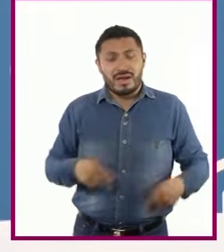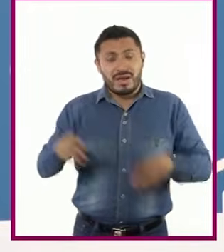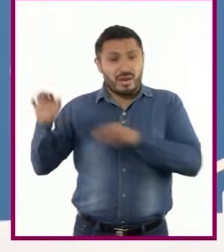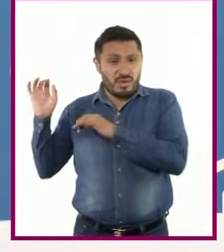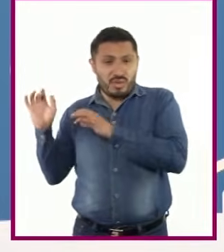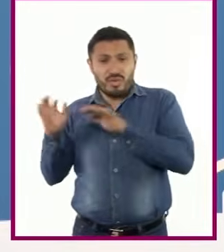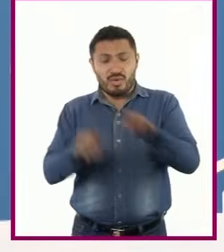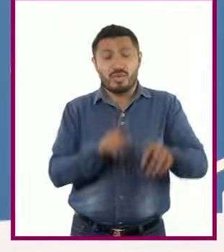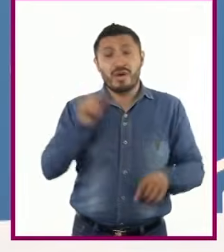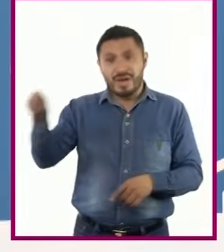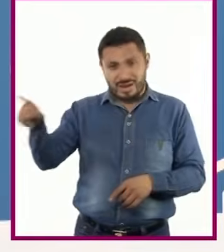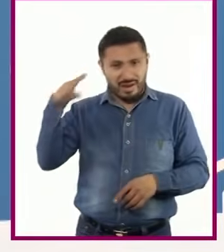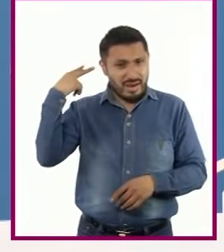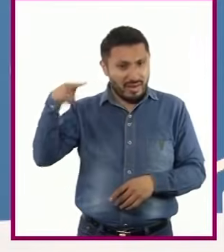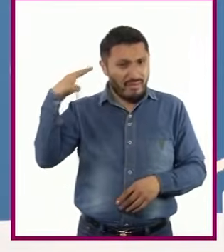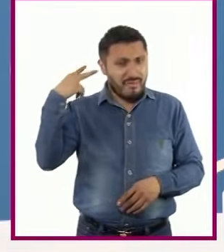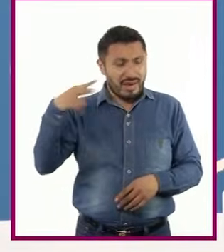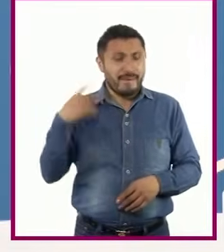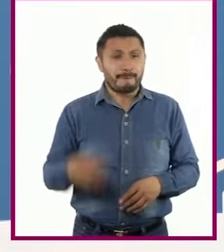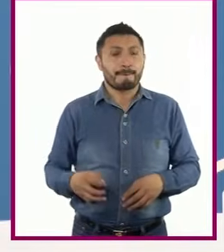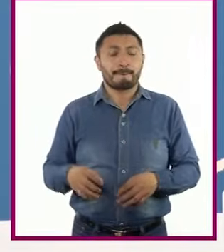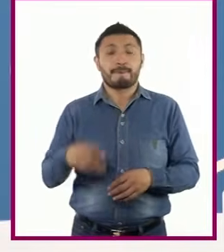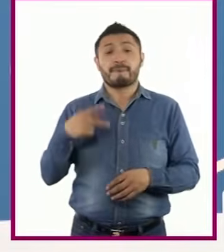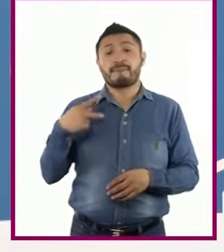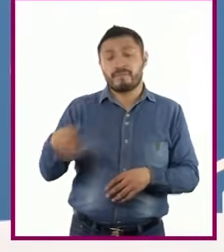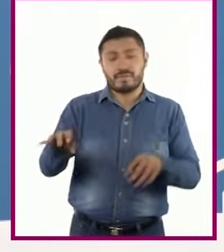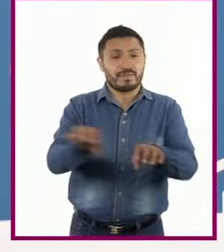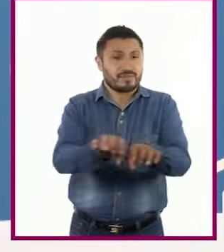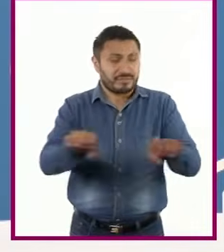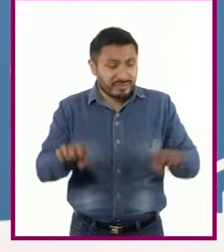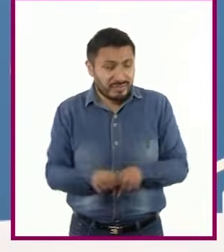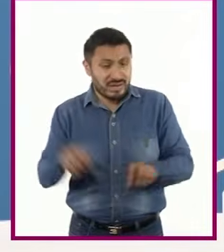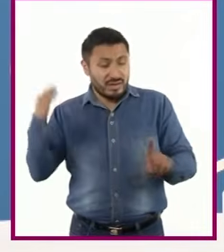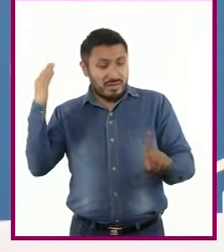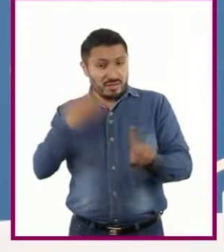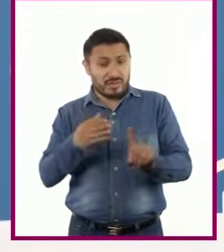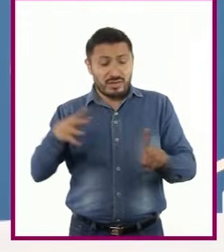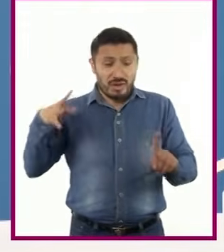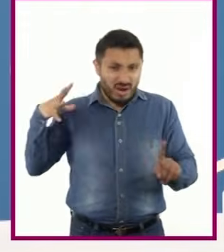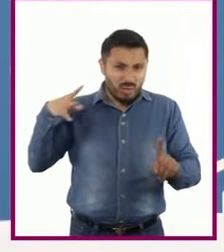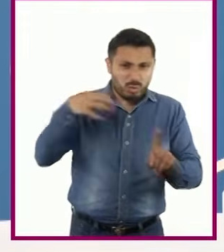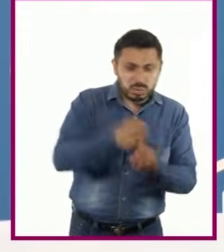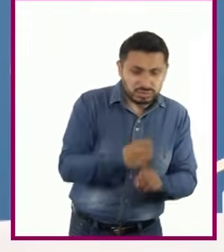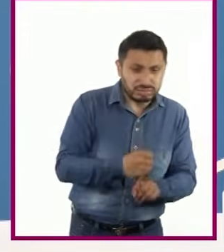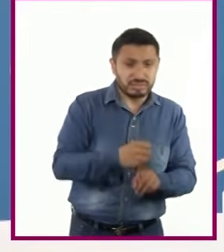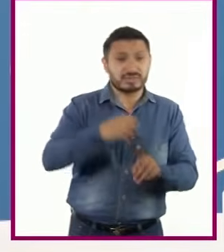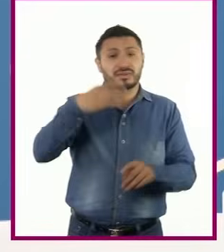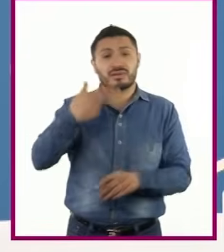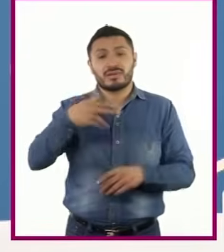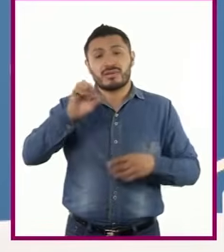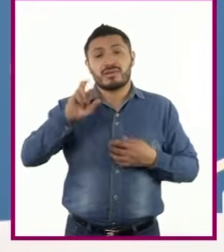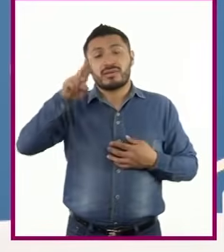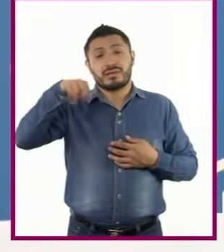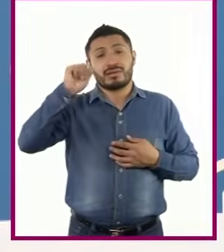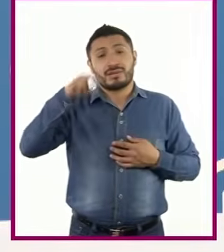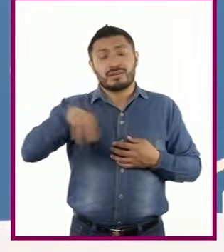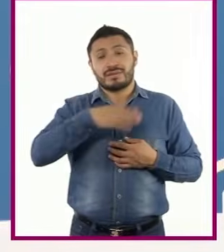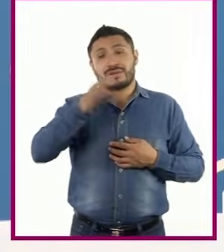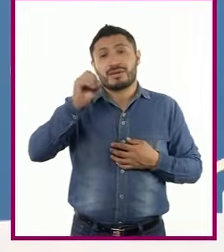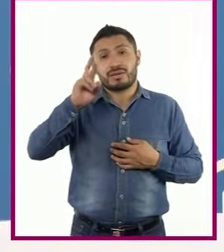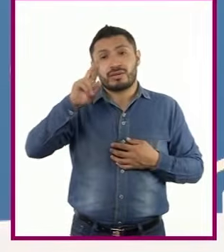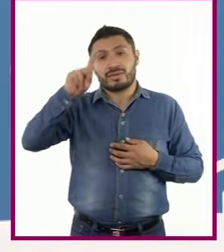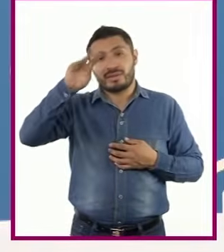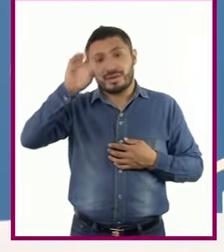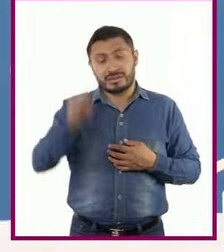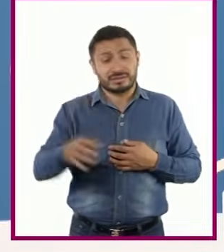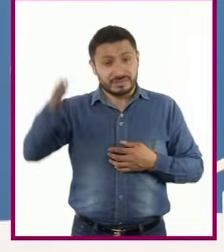costas veracruzanas de la expedición que tenía por objeto capturar a Hernán Cortés, liderada